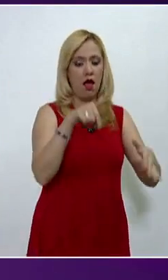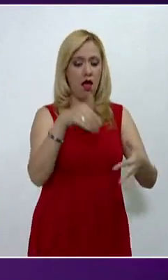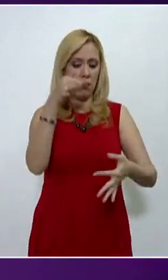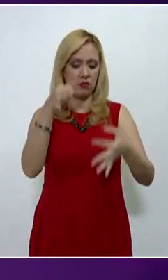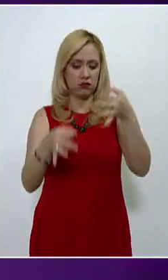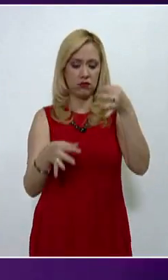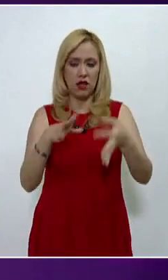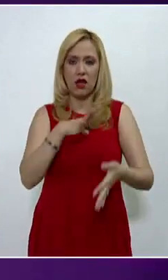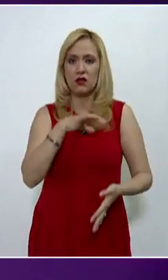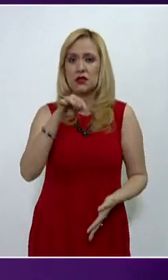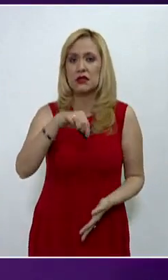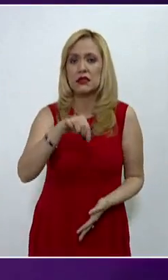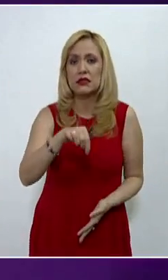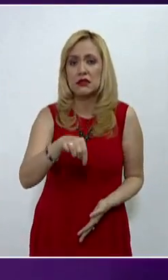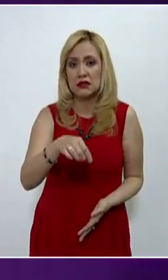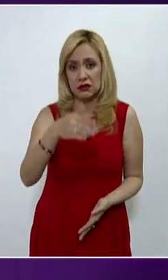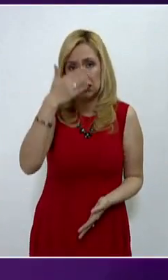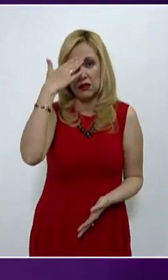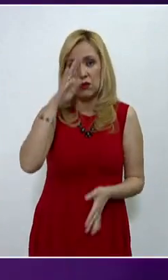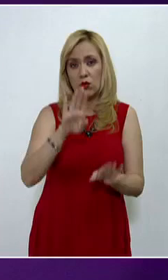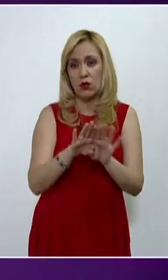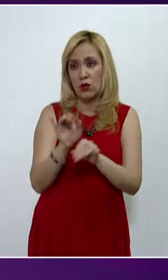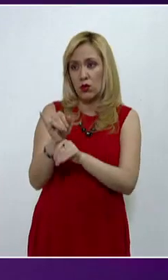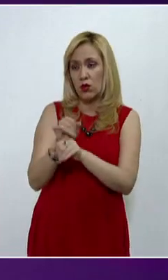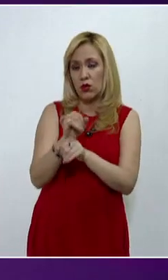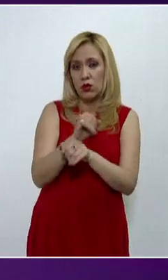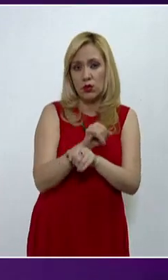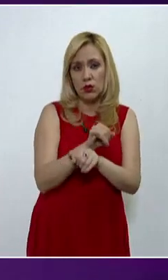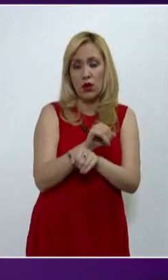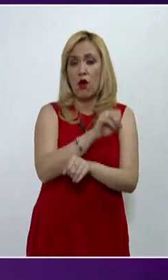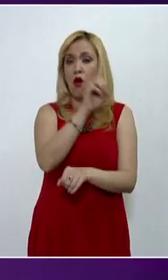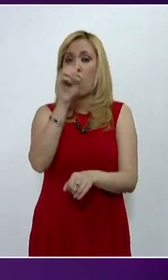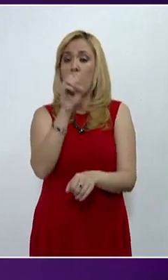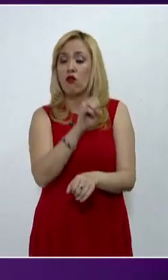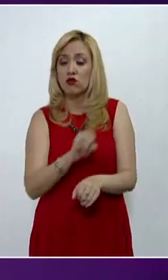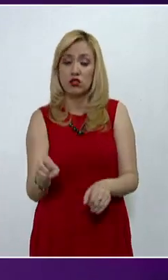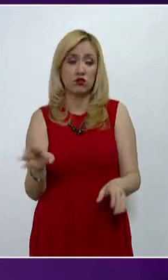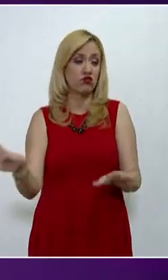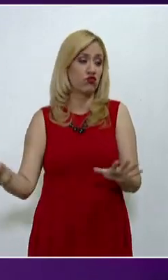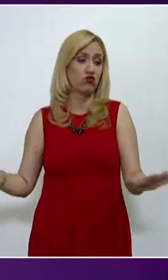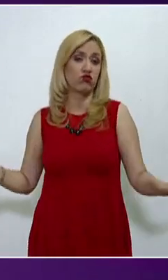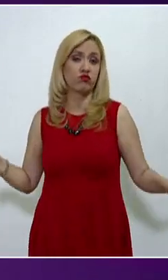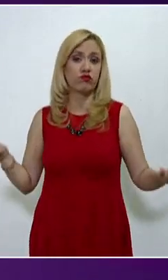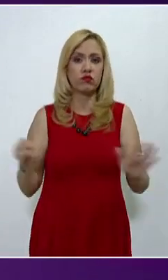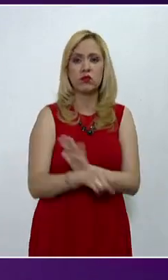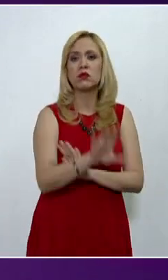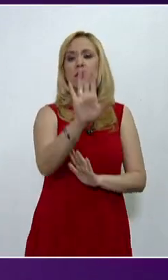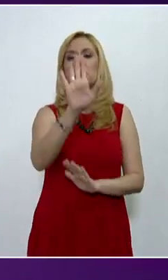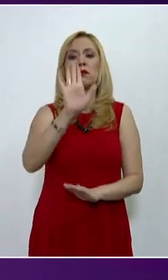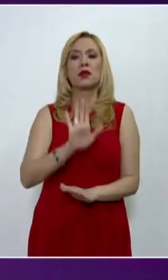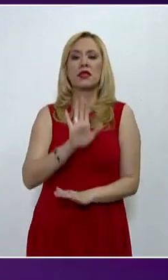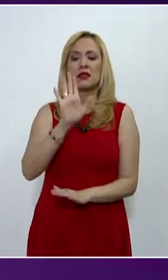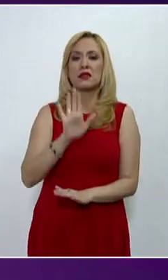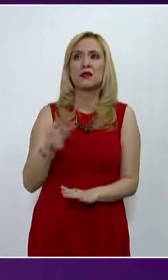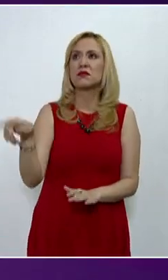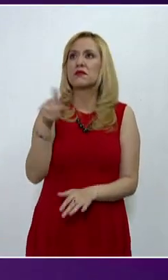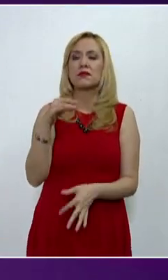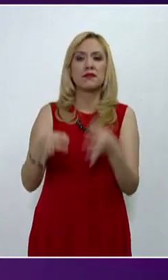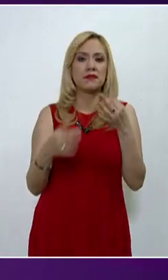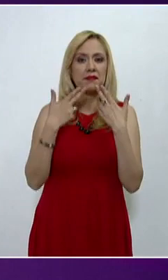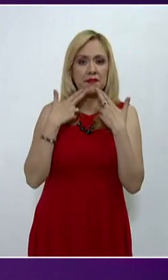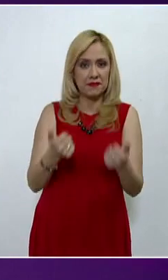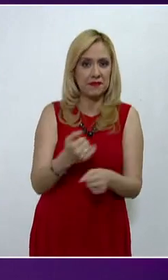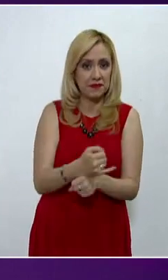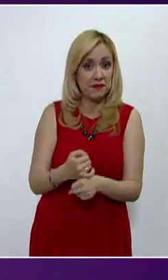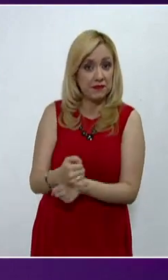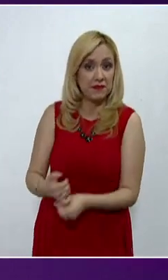Judicial. O sea, en el fondo, la medida de la oficiosidad, en realidad lo único que es una desconfianza en el Poder Judicial enorme,